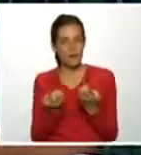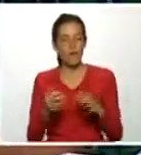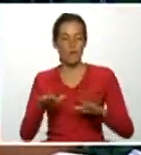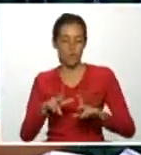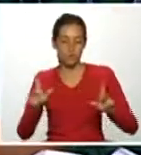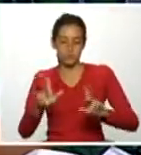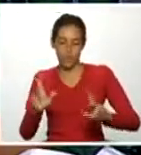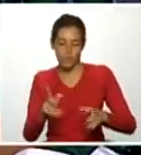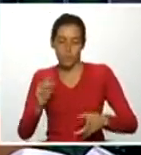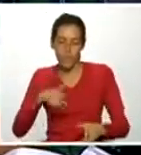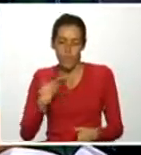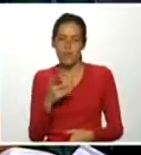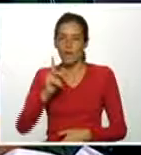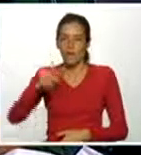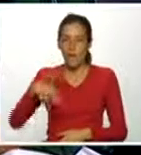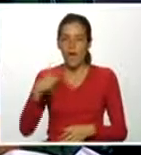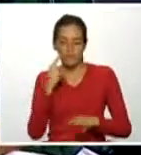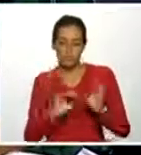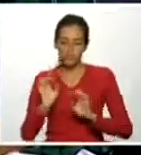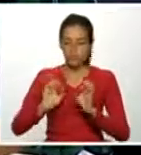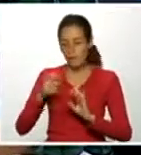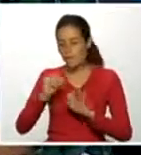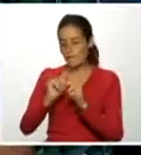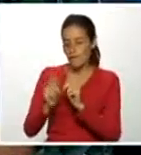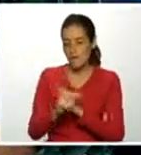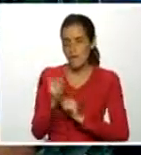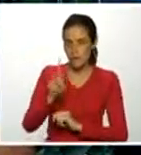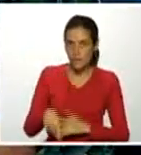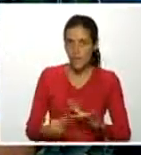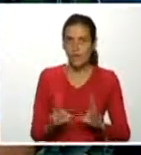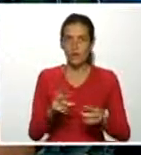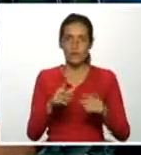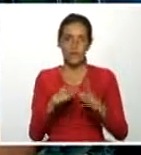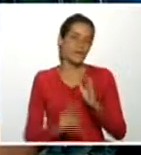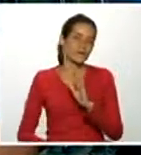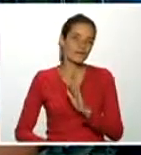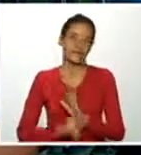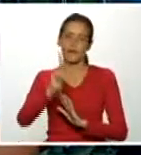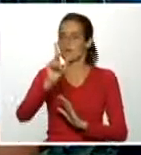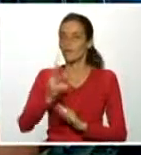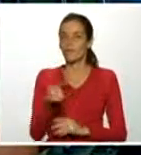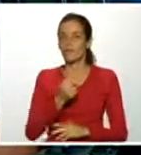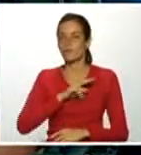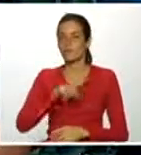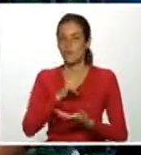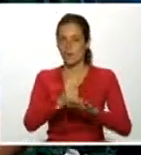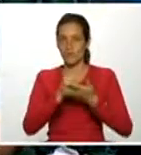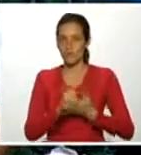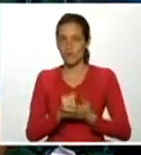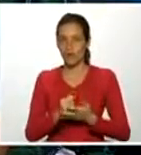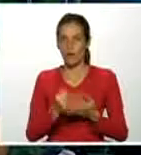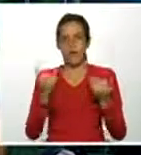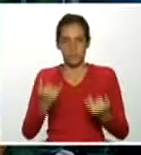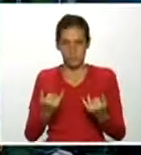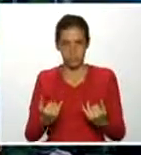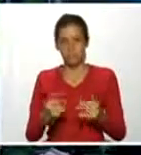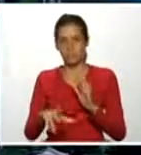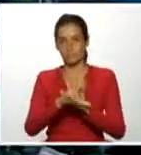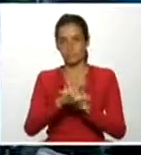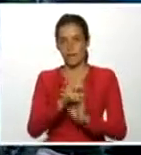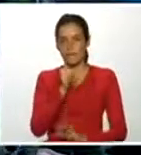también puedan ser estudiados, modificados, distribuidos. Entonces, hay todo un desarrollo que nos ha llevado hasta este presente. En la